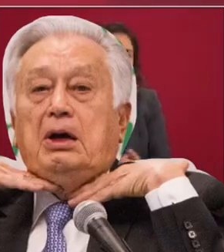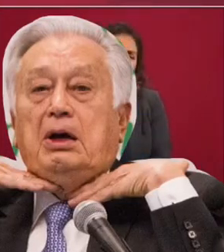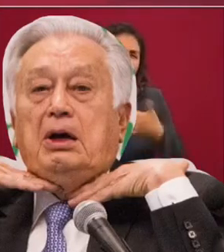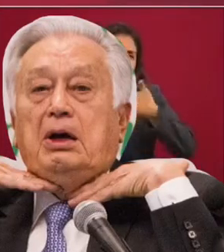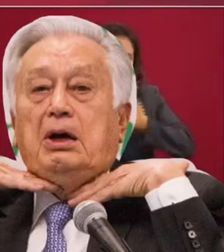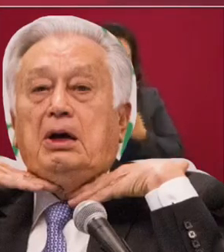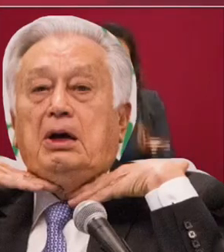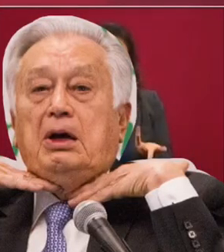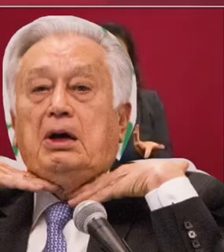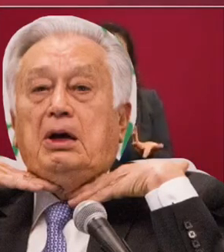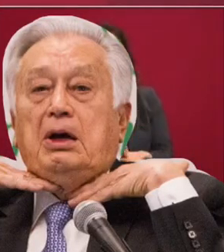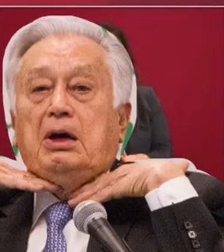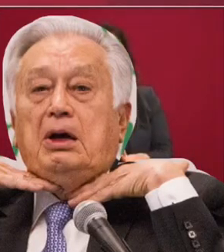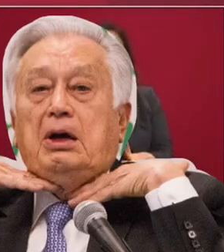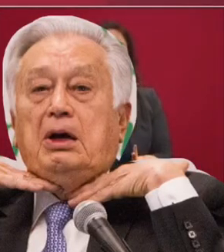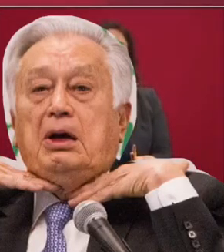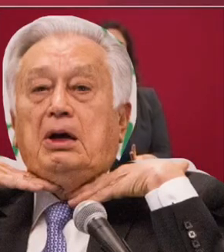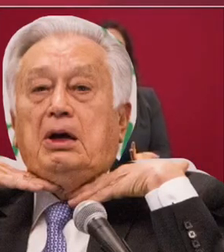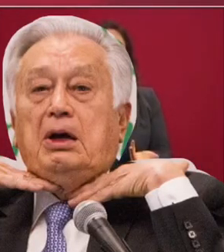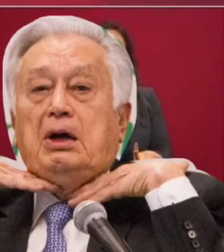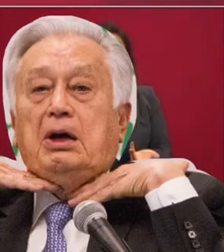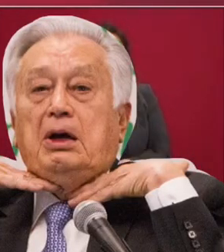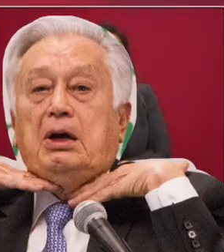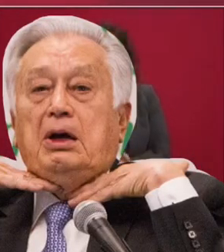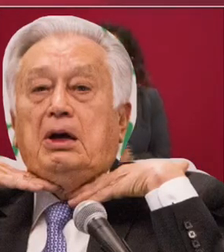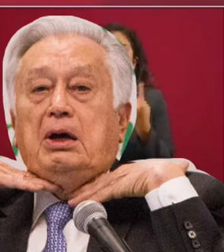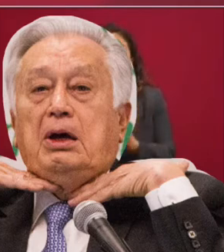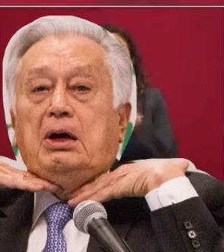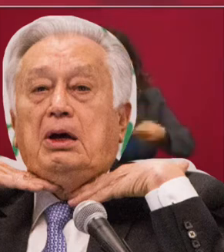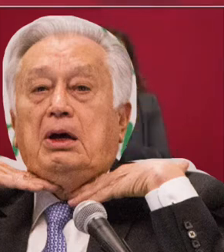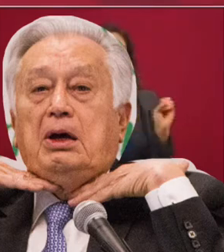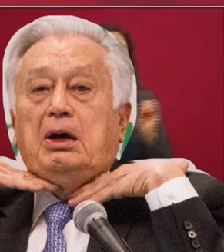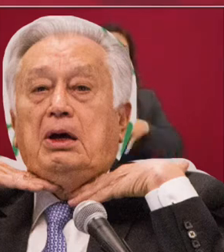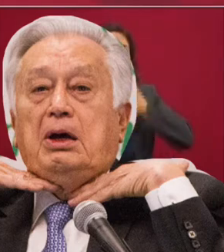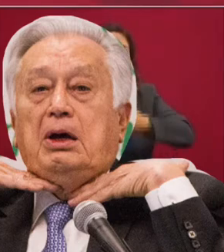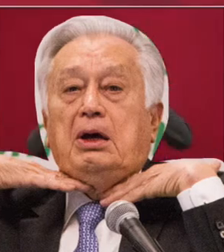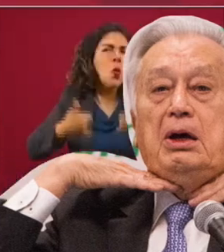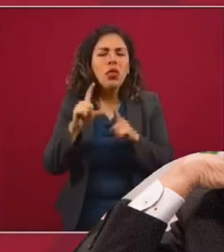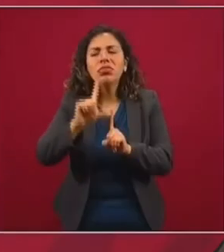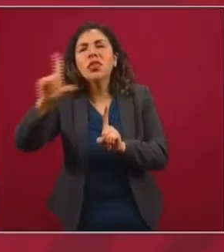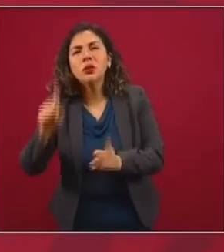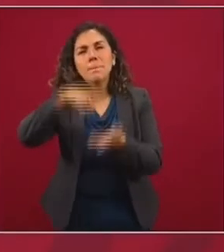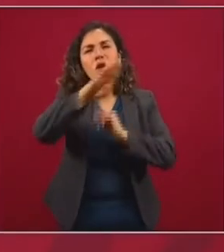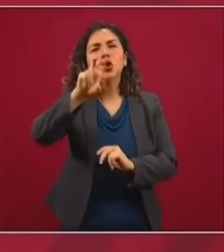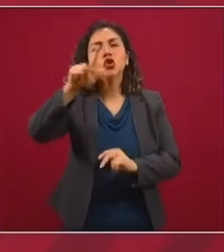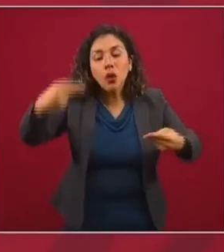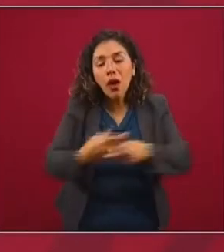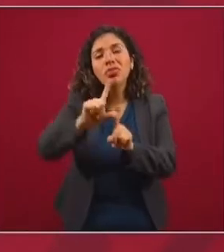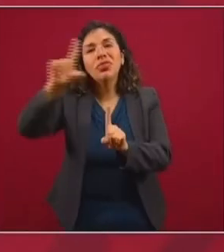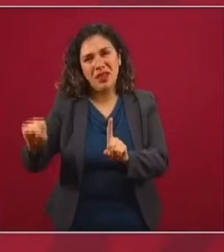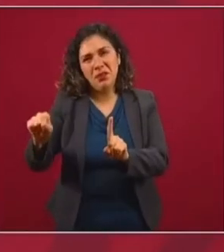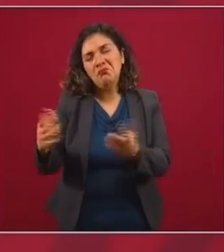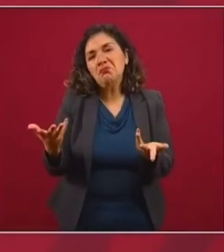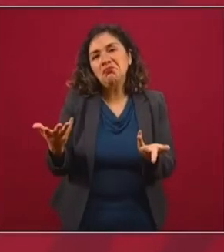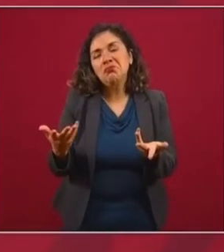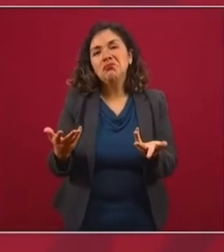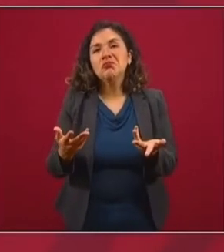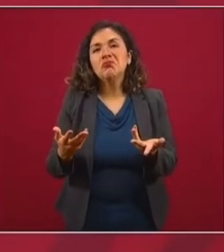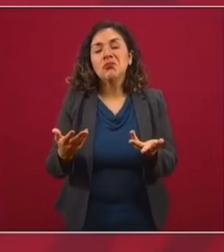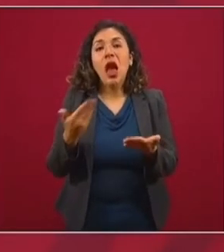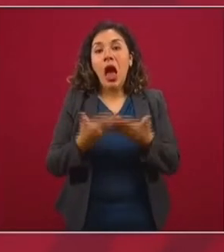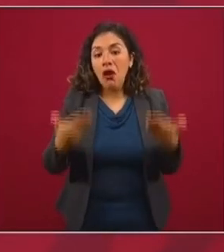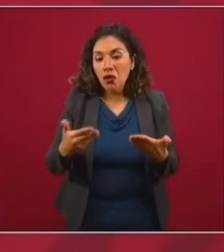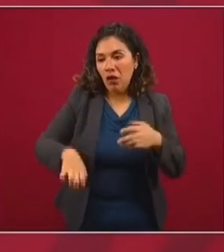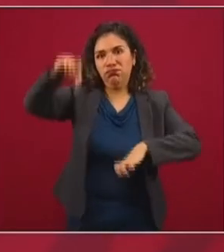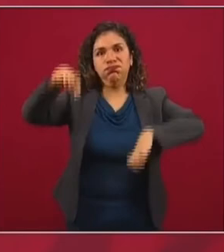O sea, porque a lo mejor, pues sí, algunos no habían nacido, los jóvenes, ¿no?, que nacieron después del 88, que